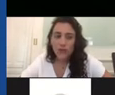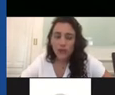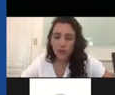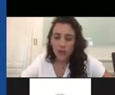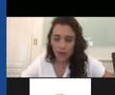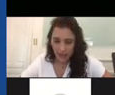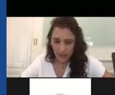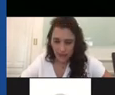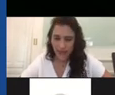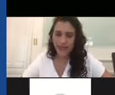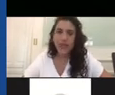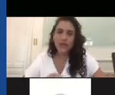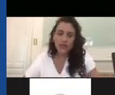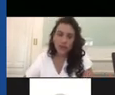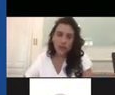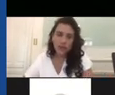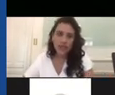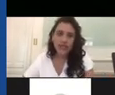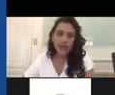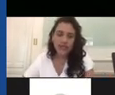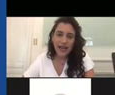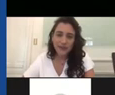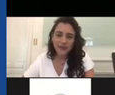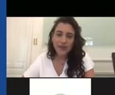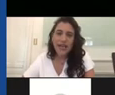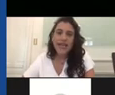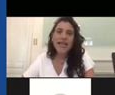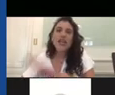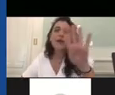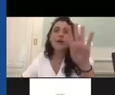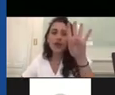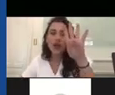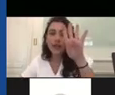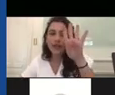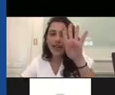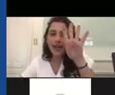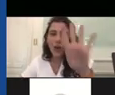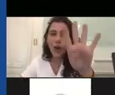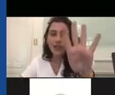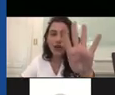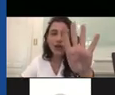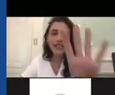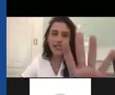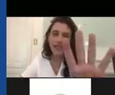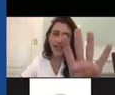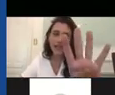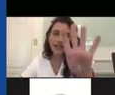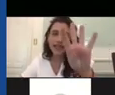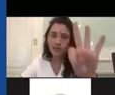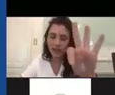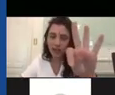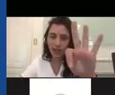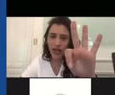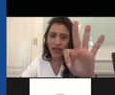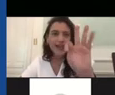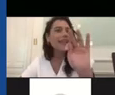igorospe@thebrandusa.com.mx. Se los paso también por el chat ahorita. Y los primeros en completar 4 insignias, experto regional, y